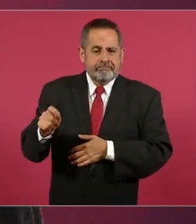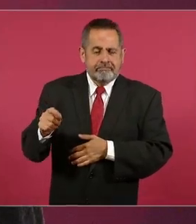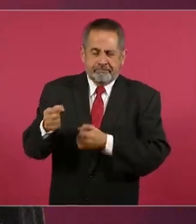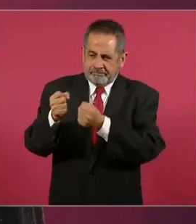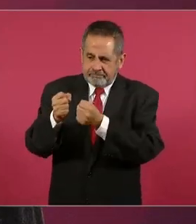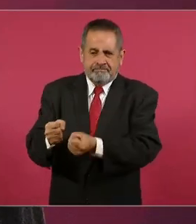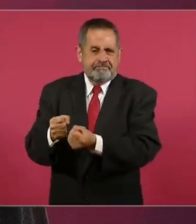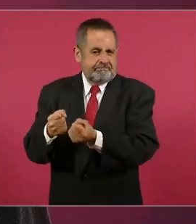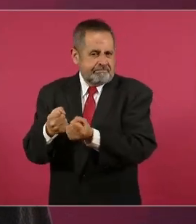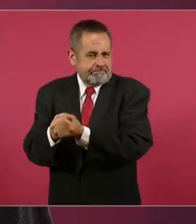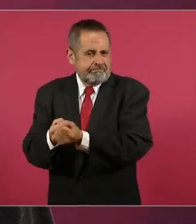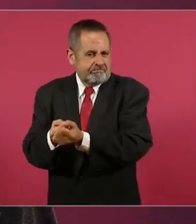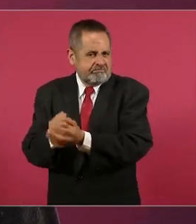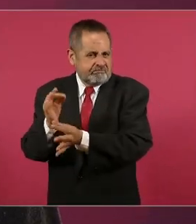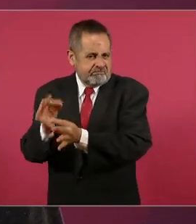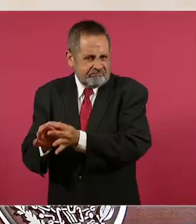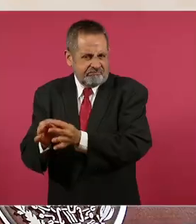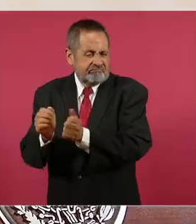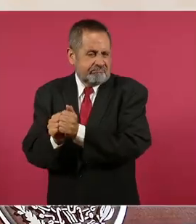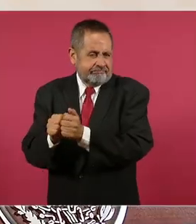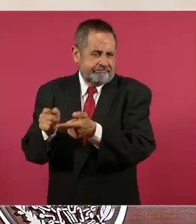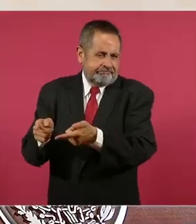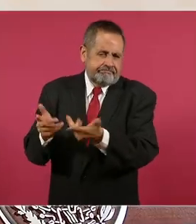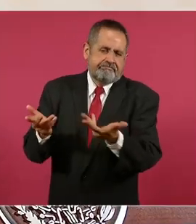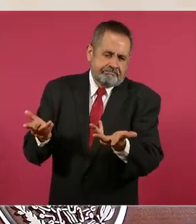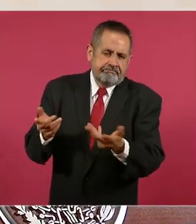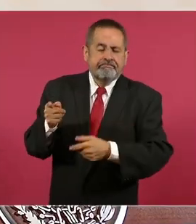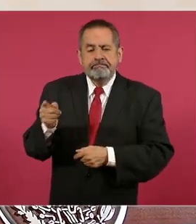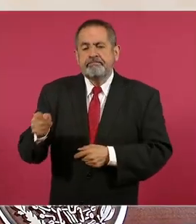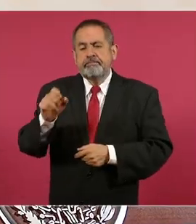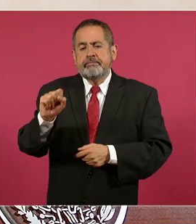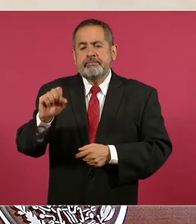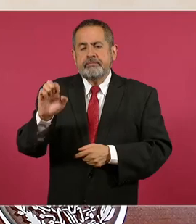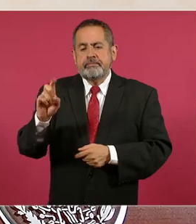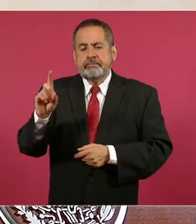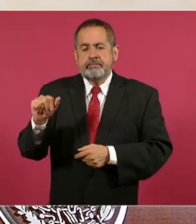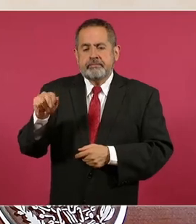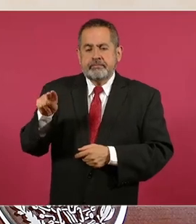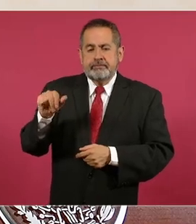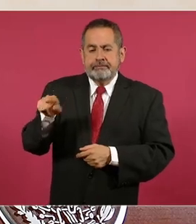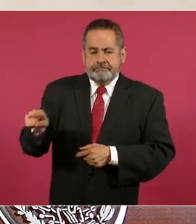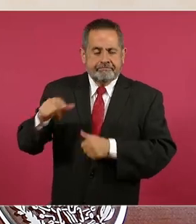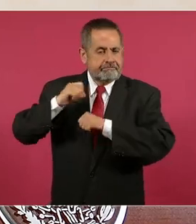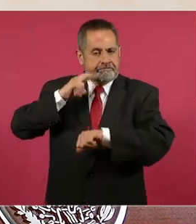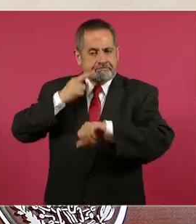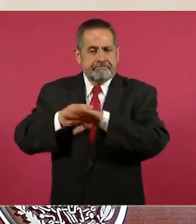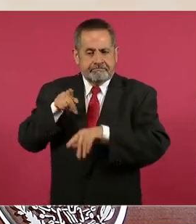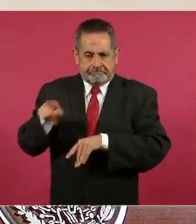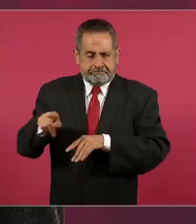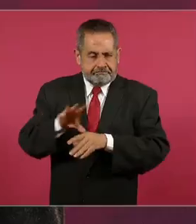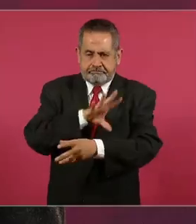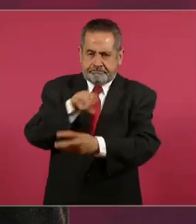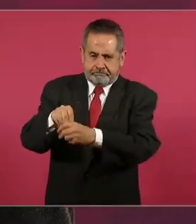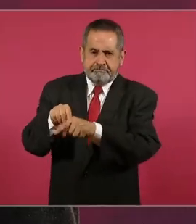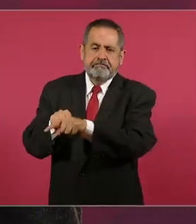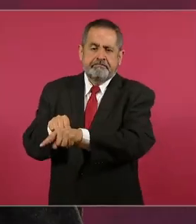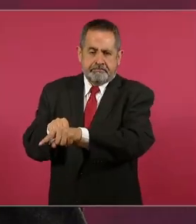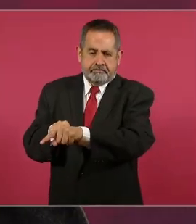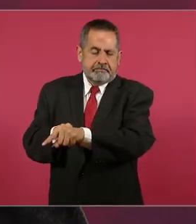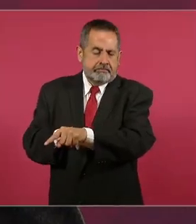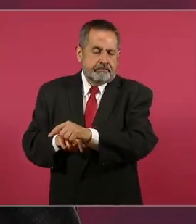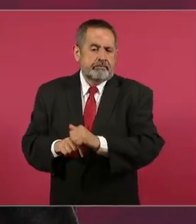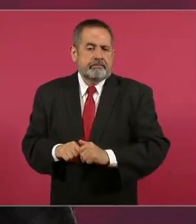consolidada, fortalecida, como la Secretaría de la Defensa Nacional, que tiene